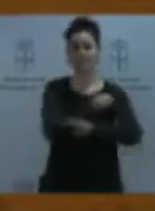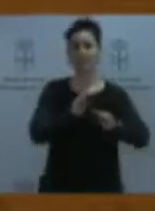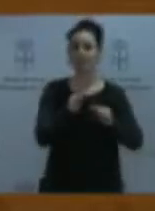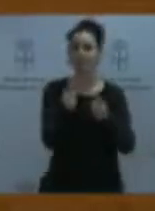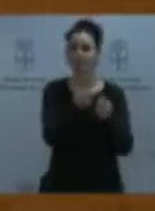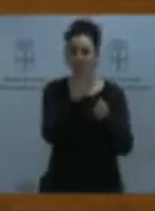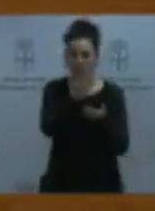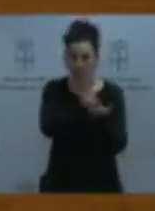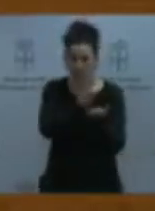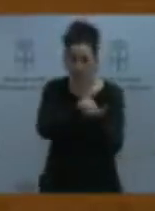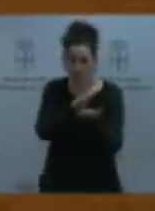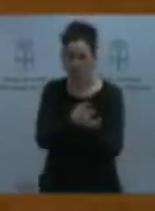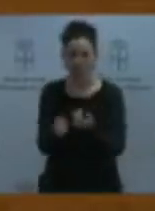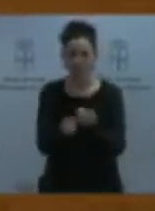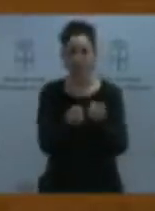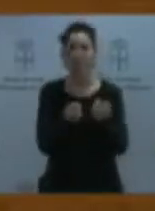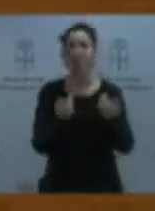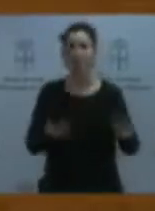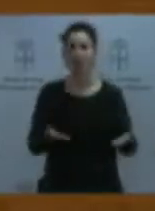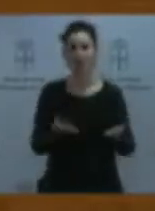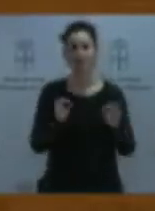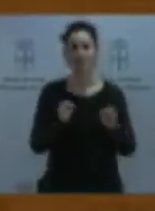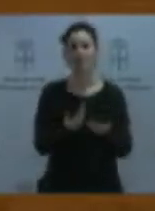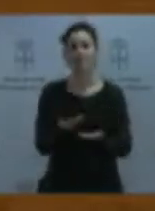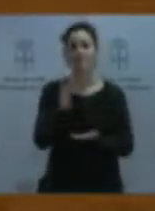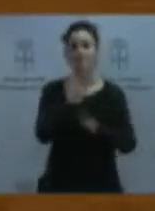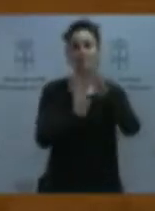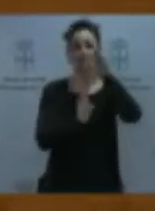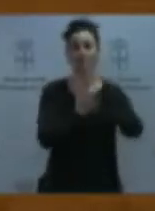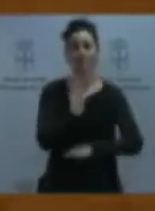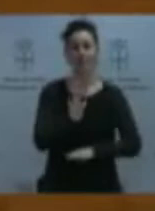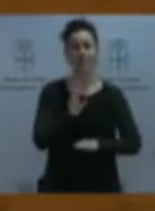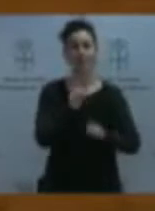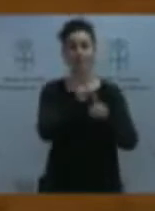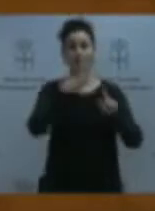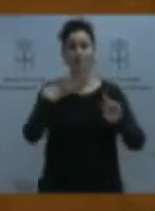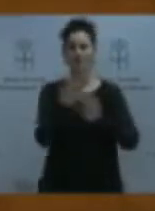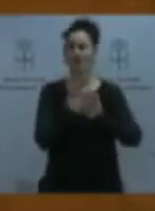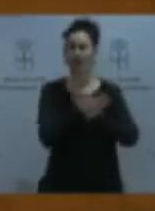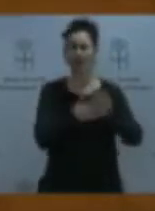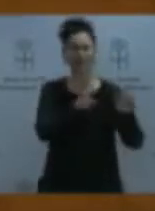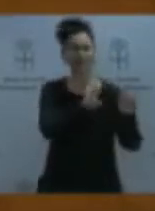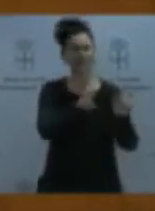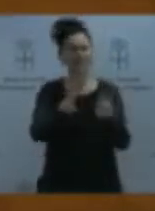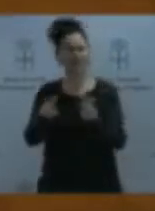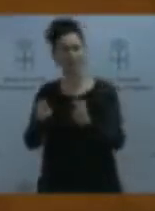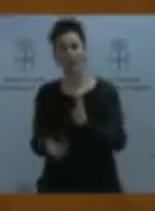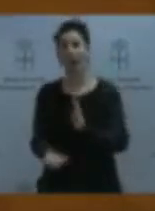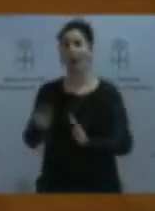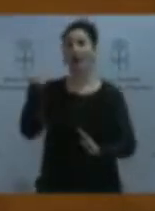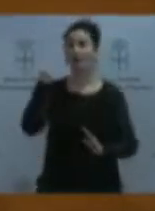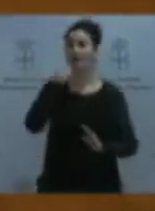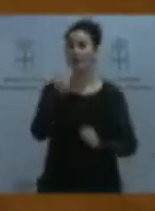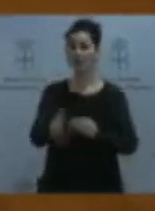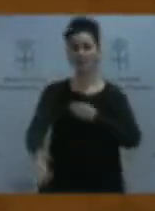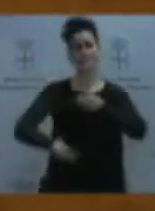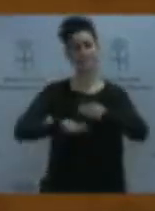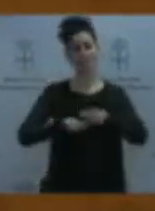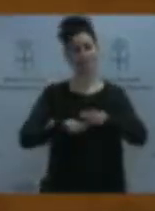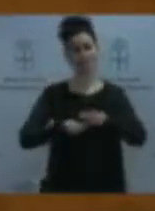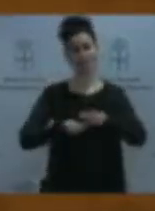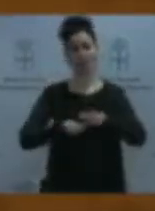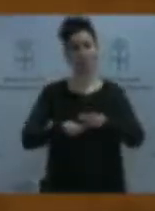ustedes hablan de varias cuestiones. Tengo que decir que usted antes decía las enmiendas No añaden nada nuevo, sí añaden algo nuevo.